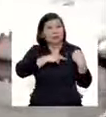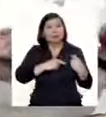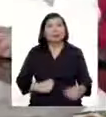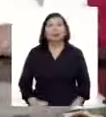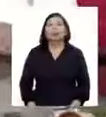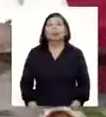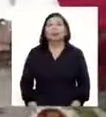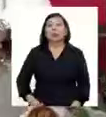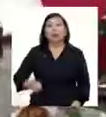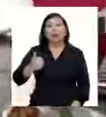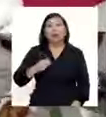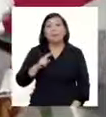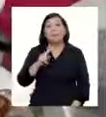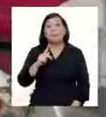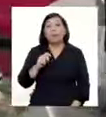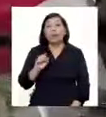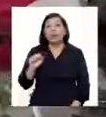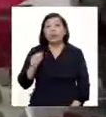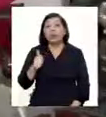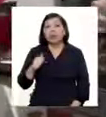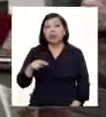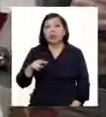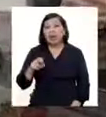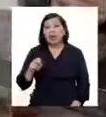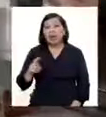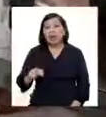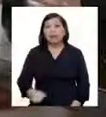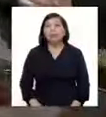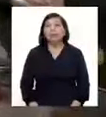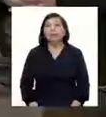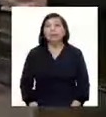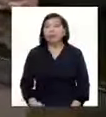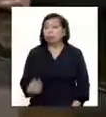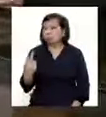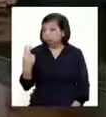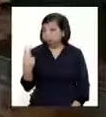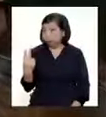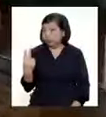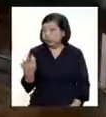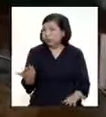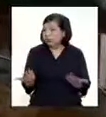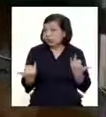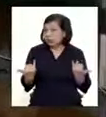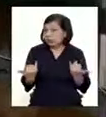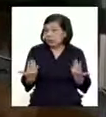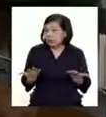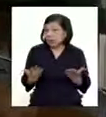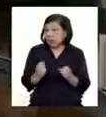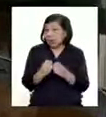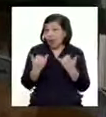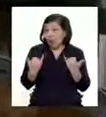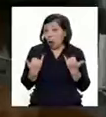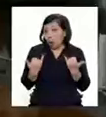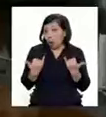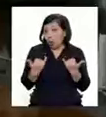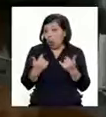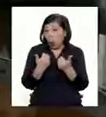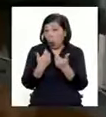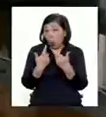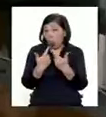Nacional, el general Víctor Sanabria Angulo. Vamos a conversar respecto al despliegue que están realizando el día de hoy en este